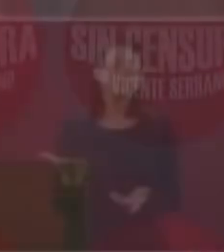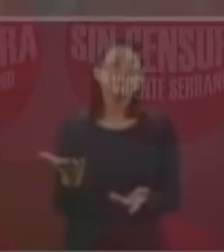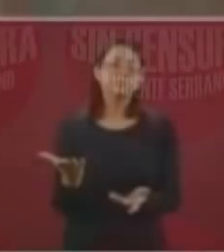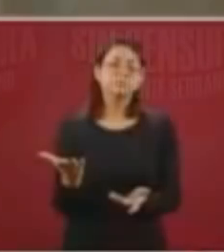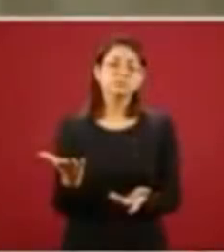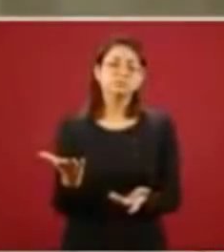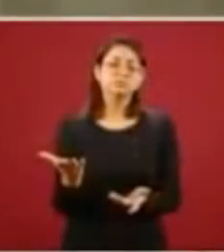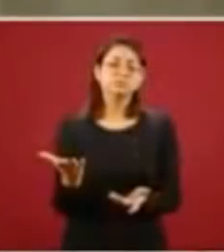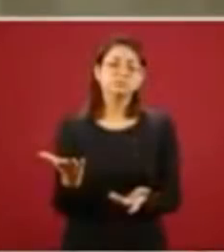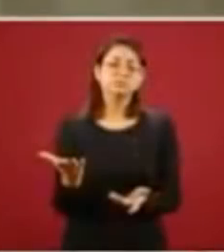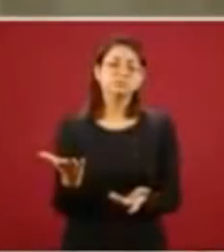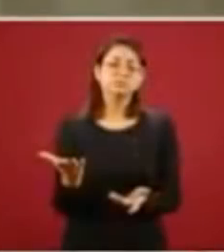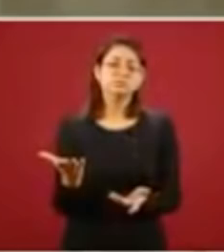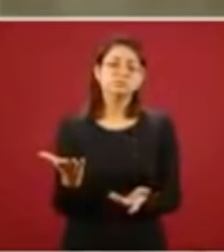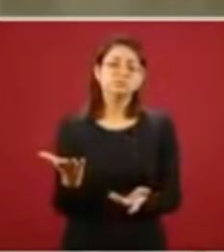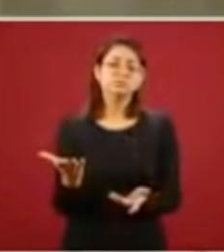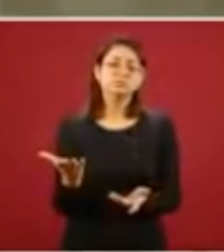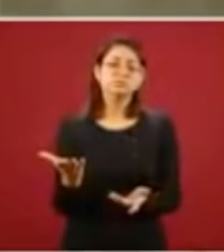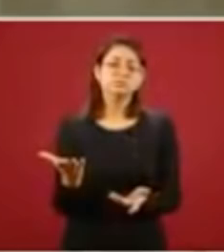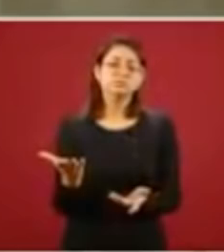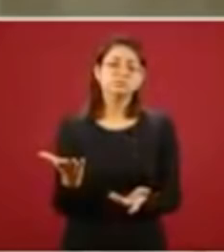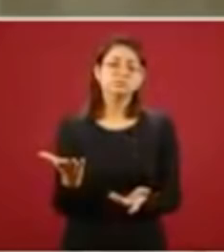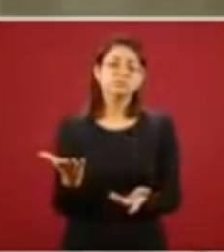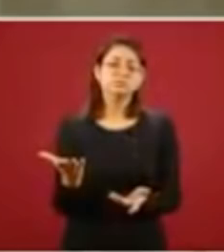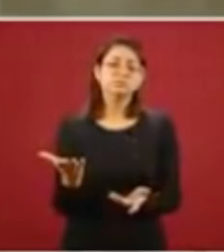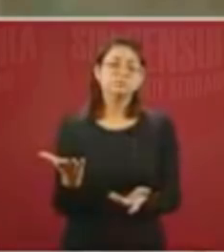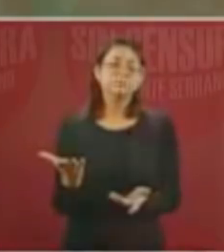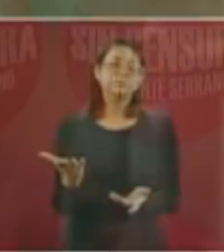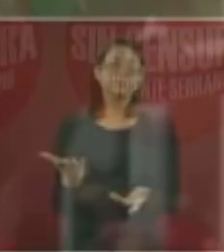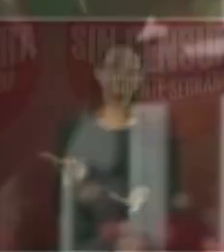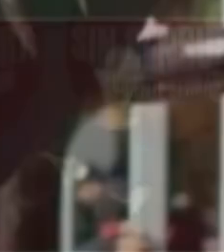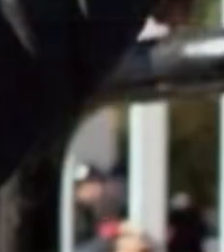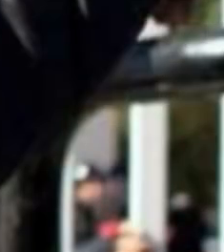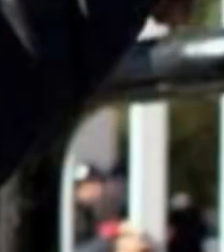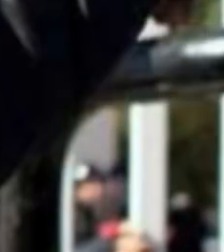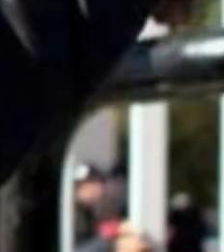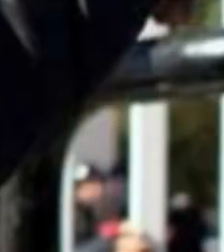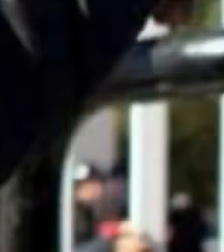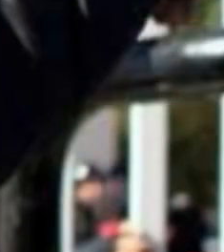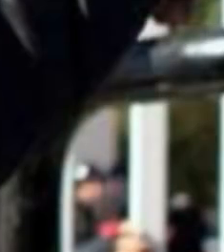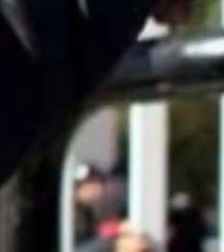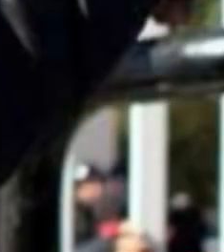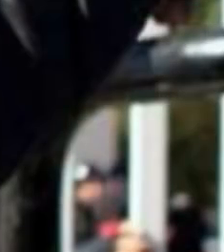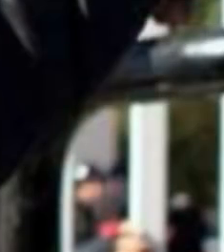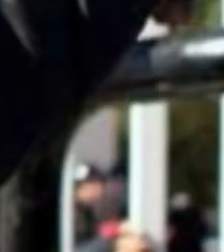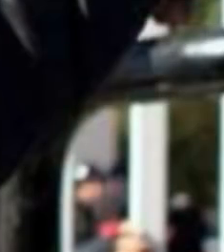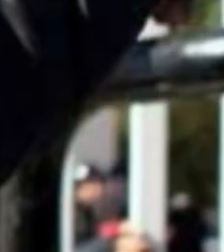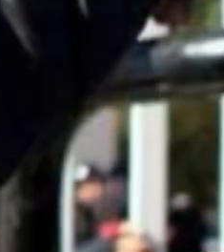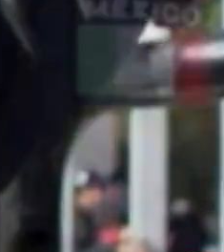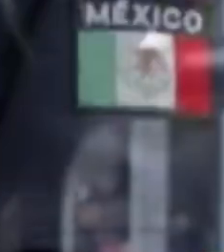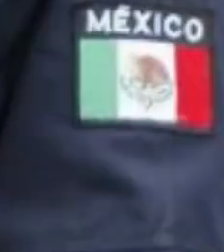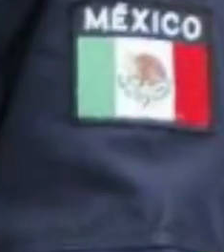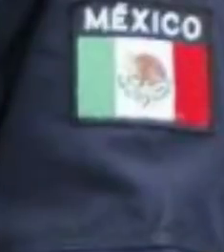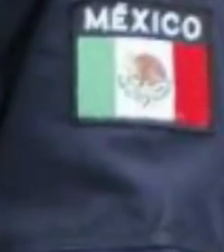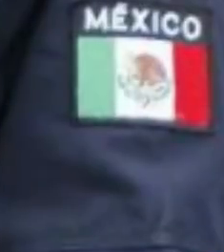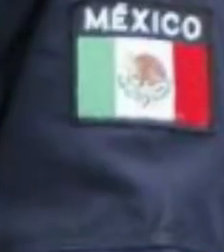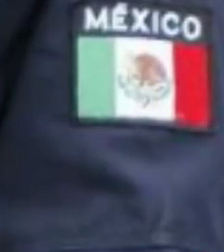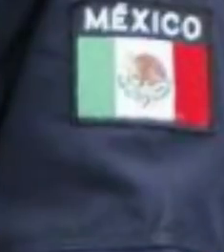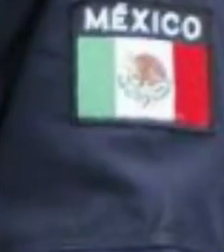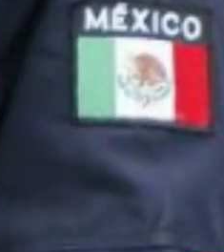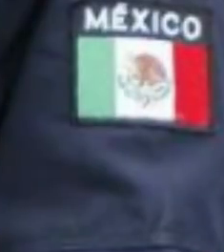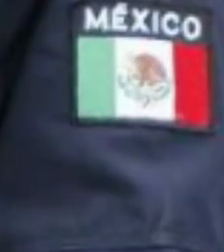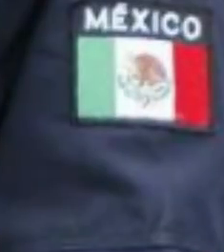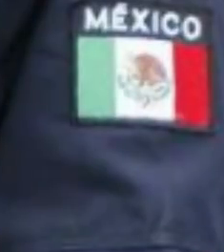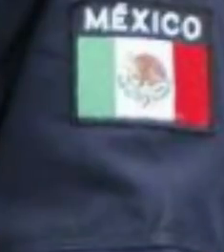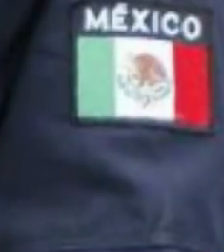Obrador los feminicidios que se han dado últimamente, y de forma irónica le pregunta, pues, ¿cuáles son los resultados de la campaña Cuenta hasta 10?